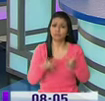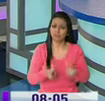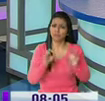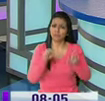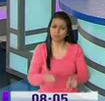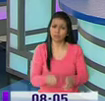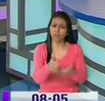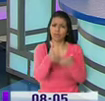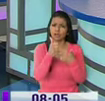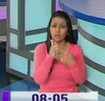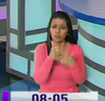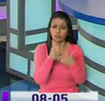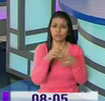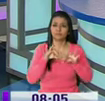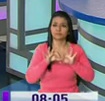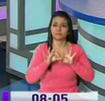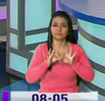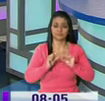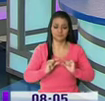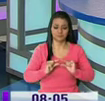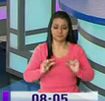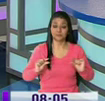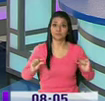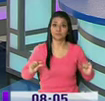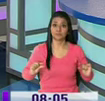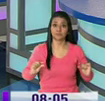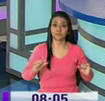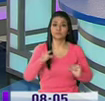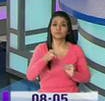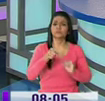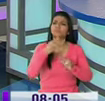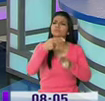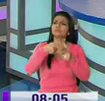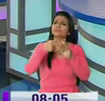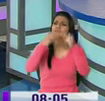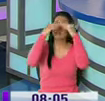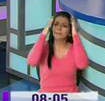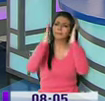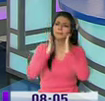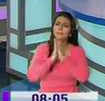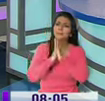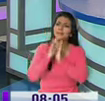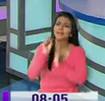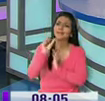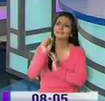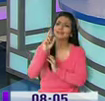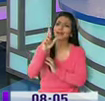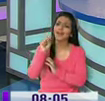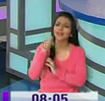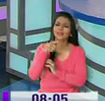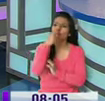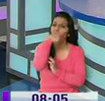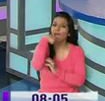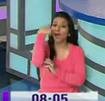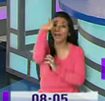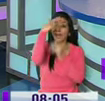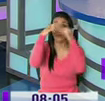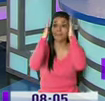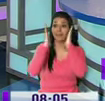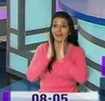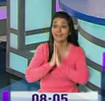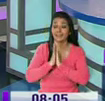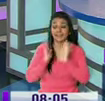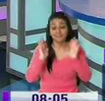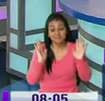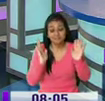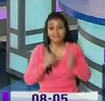ayudarnos. Ponga en pantalla, mi querida Sarita, por favor. ¿No eres María Sara tú, por si acaso? Por si acasito, Sara María. ¿No? Tiene cara de María. Por si acaso, ¿ah? Por si